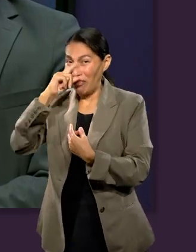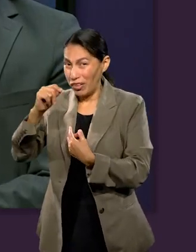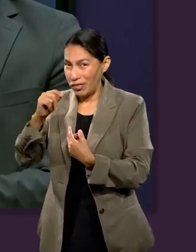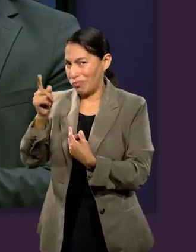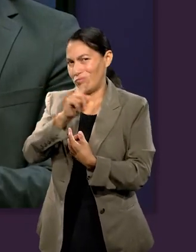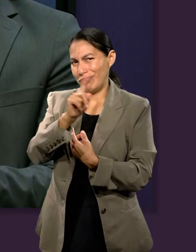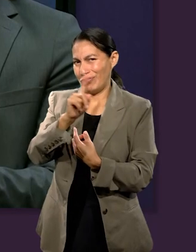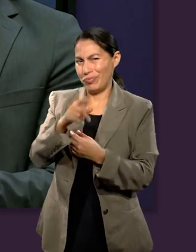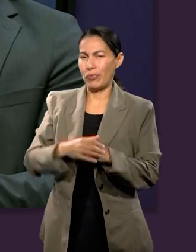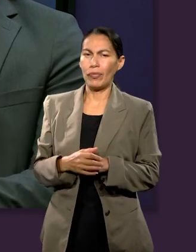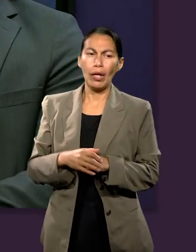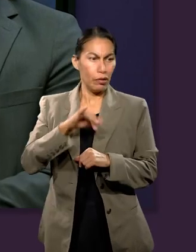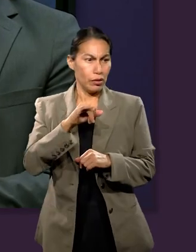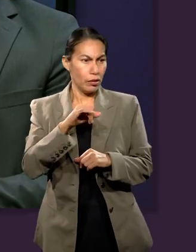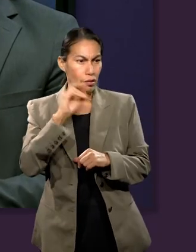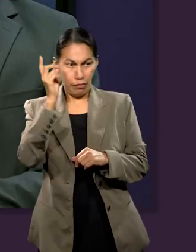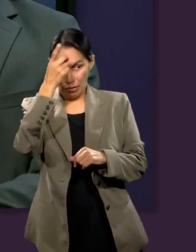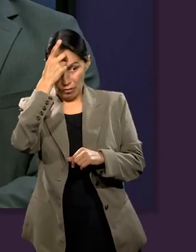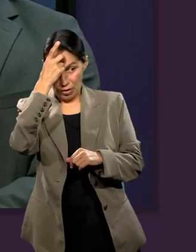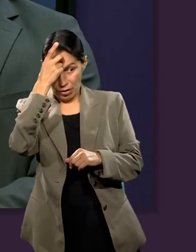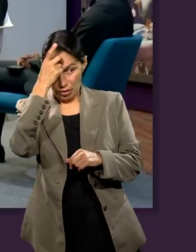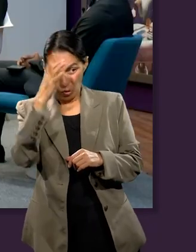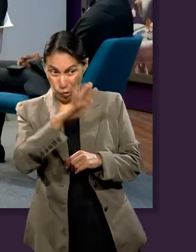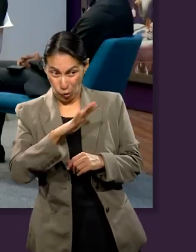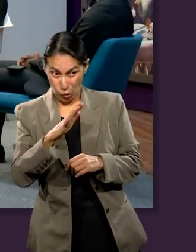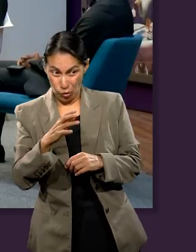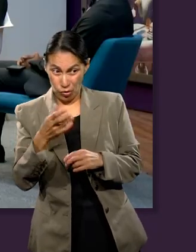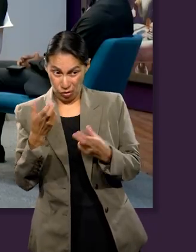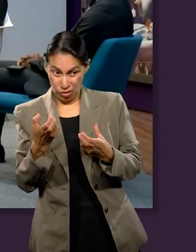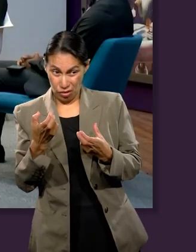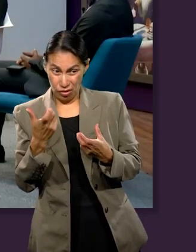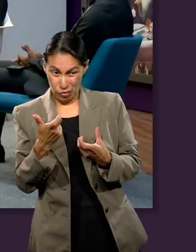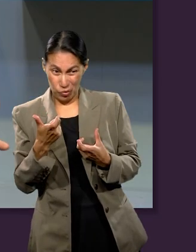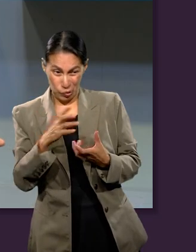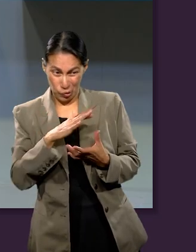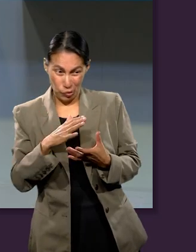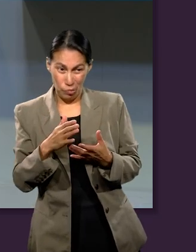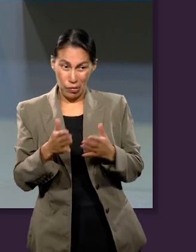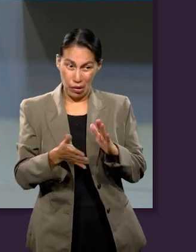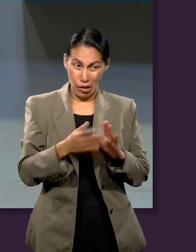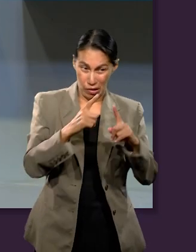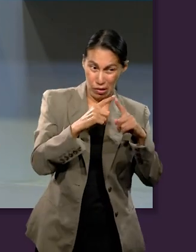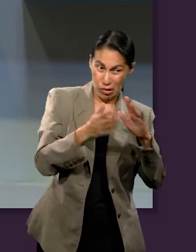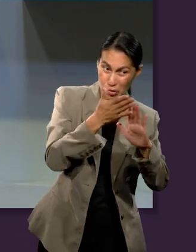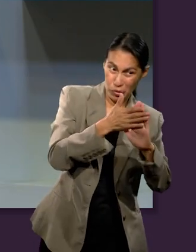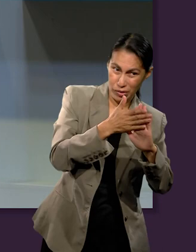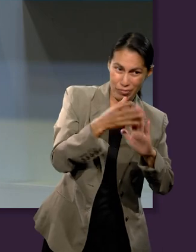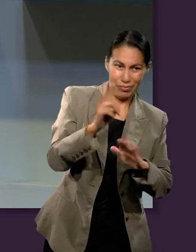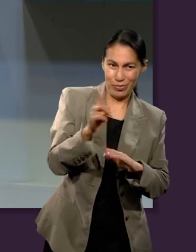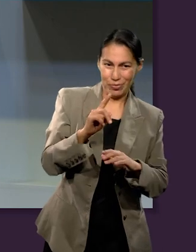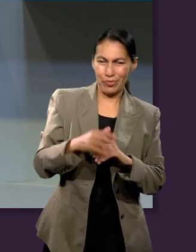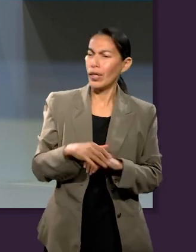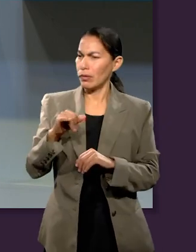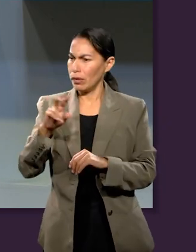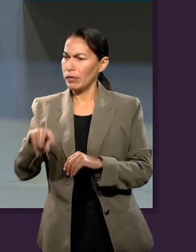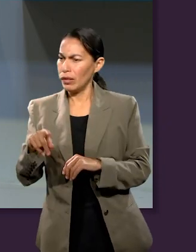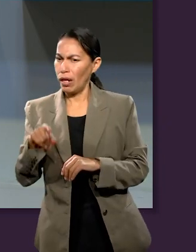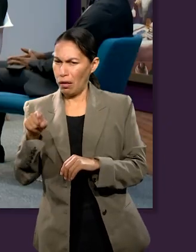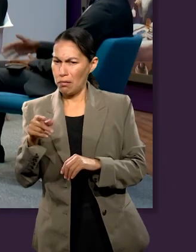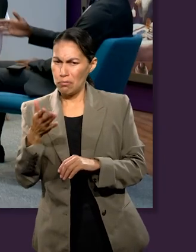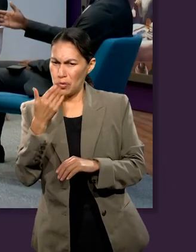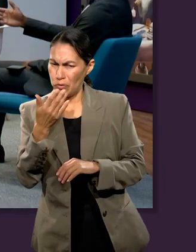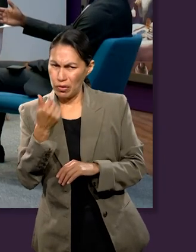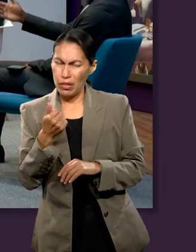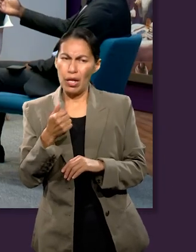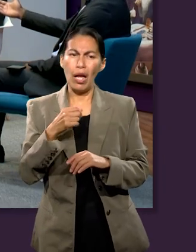proveer porque él nunca ha fallado Y no fallará y porque David no tenía los elementos para construir en ese en ese instante momento no